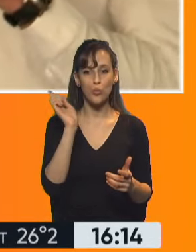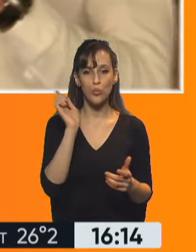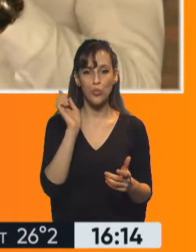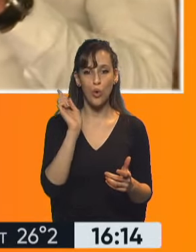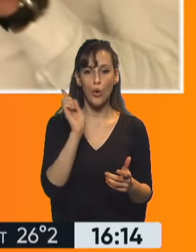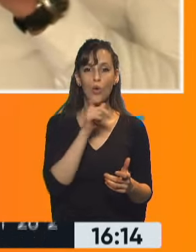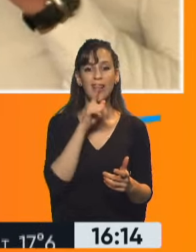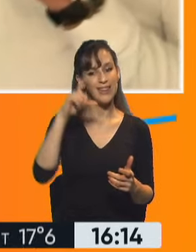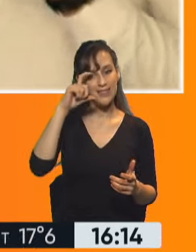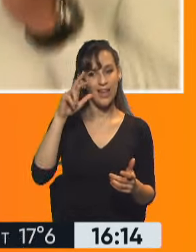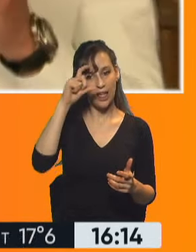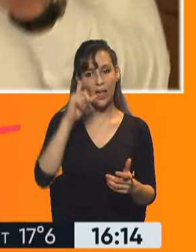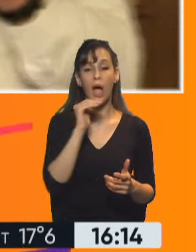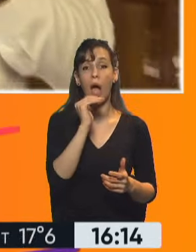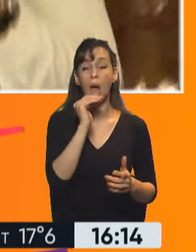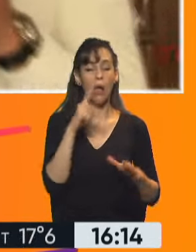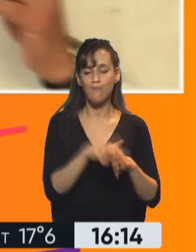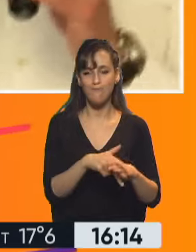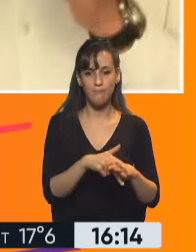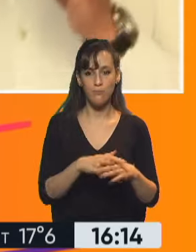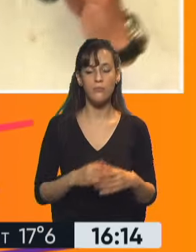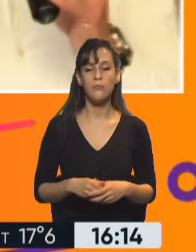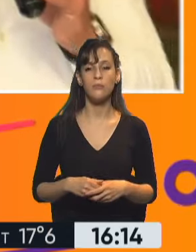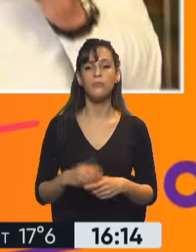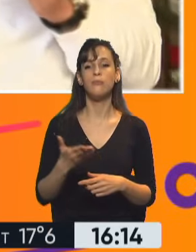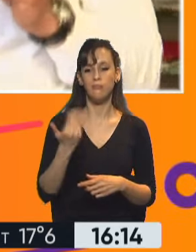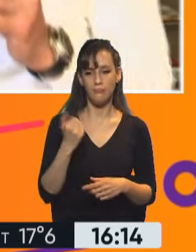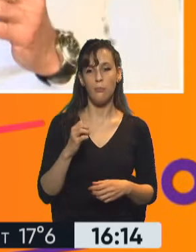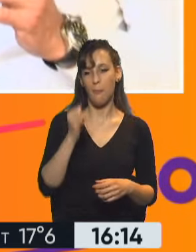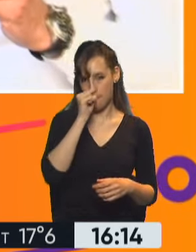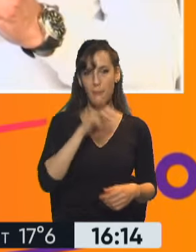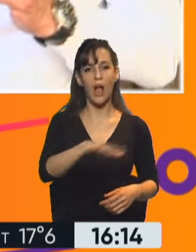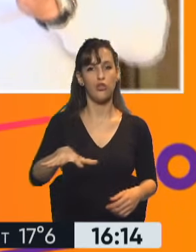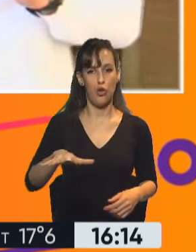Tere. Ahí. Vení, vamos para el patio. ¿Ahí me escuchás?